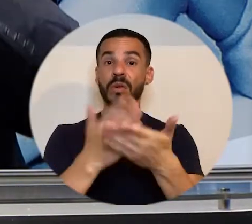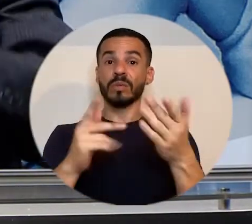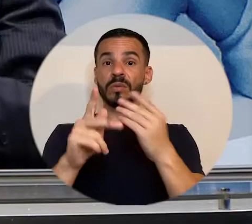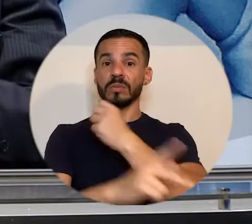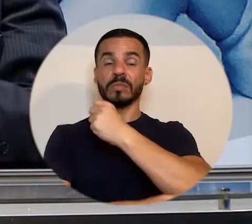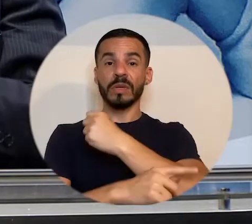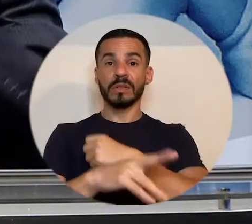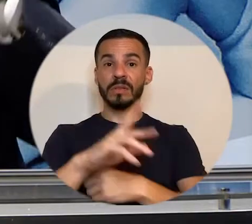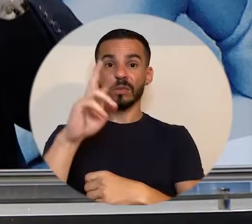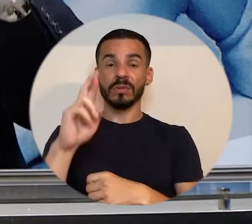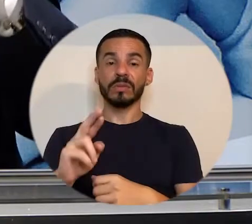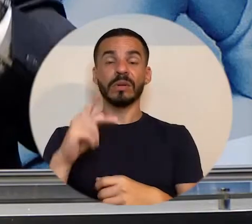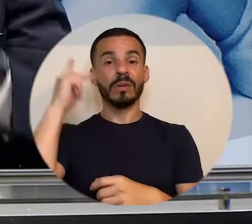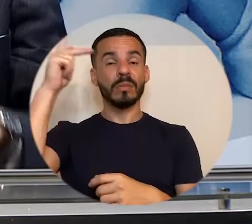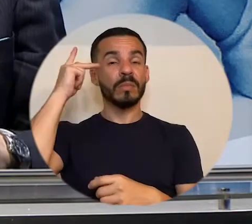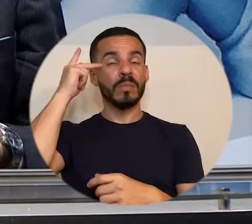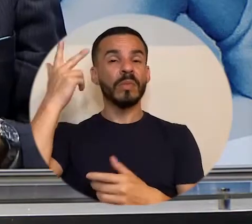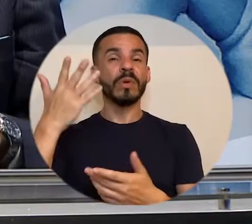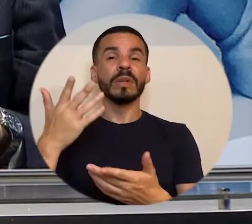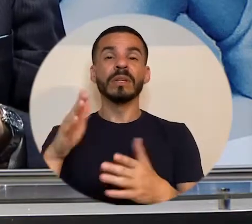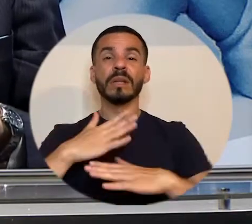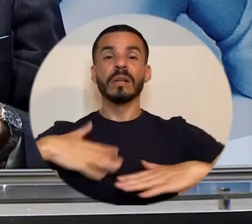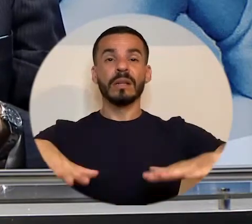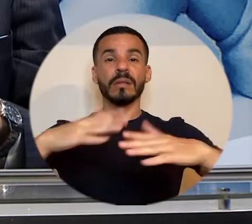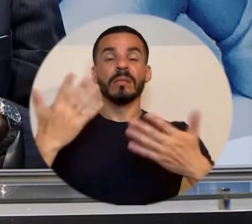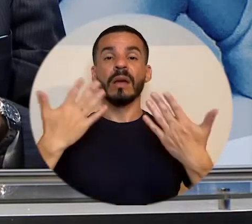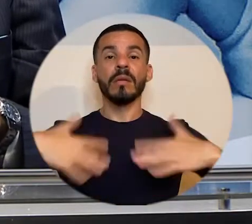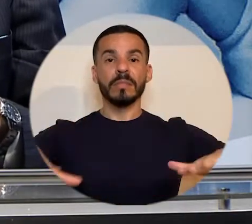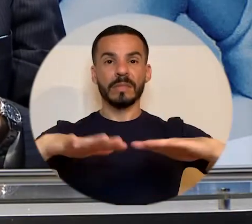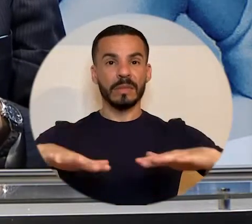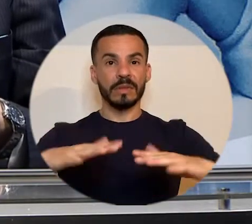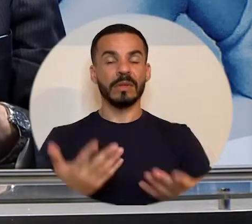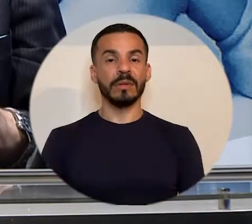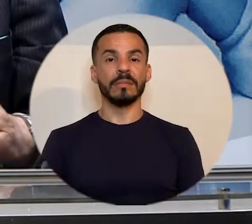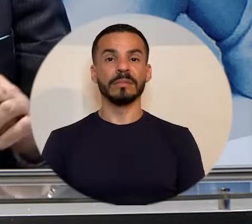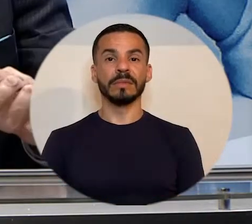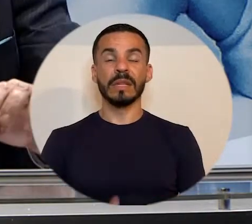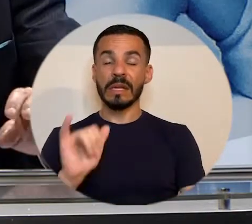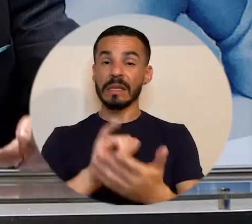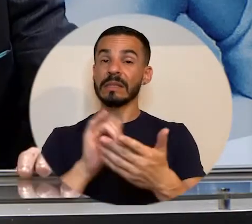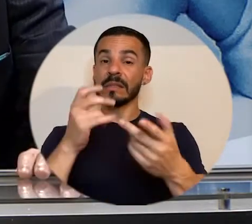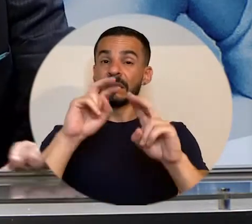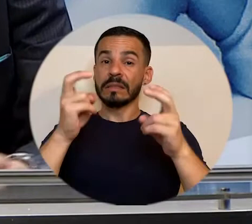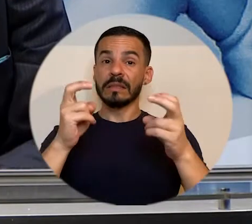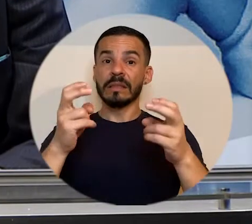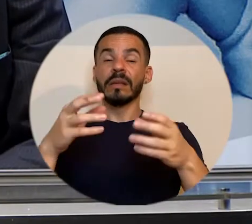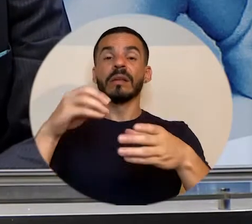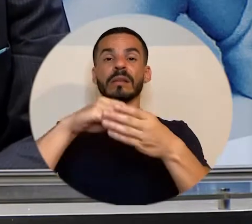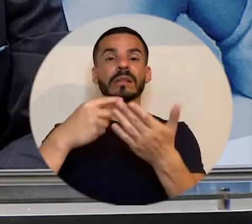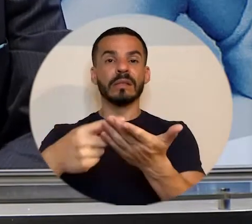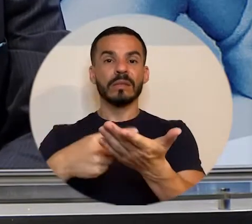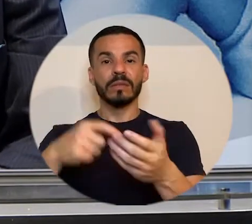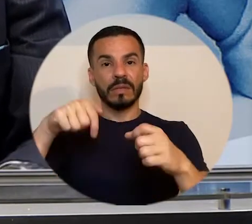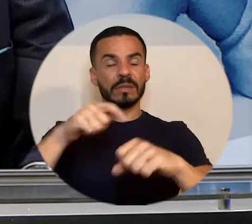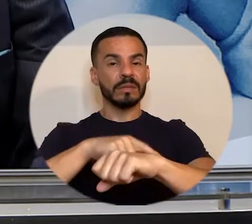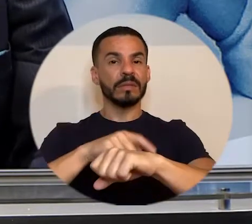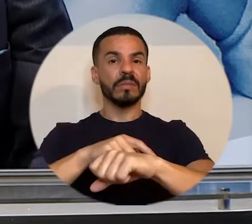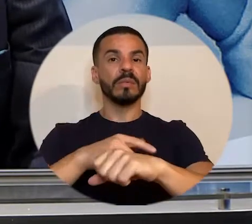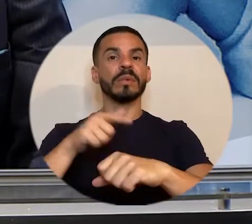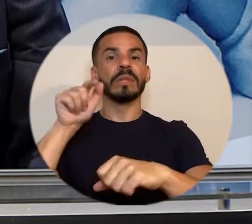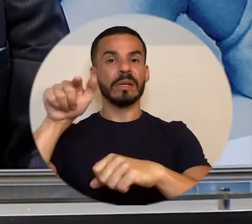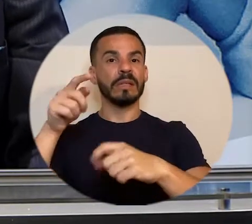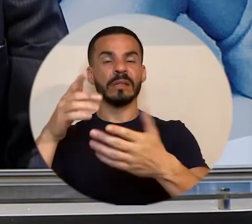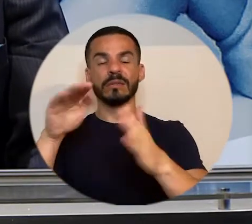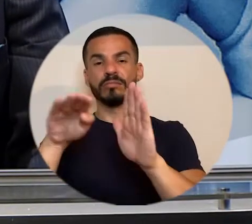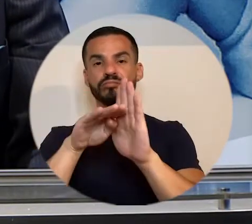algunos países como Costa Rica le va a favorecer las políticas en el ámbito ambiental. Esos son temas que están en discusión en